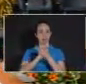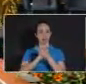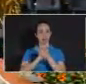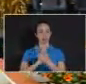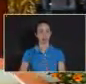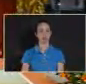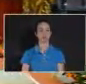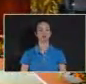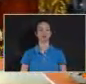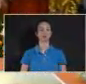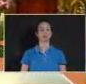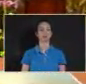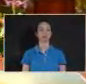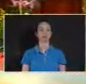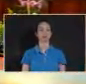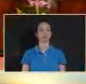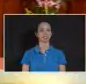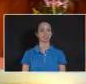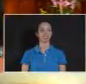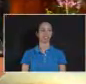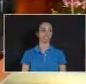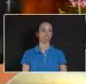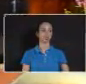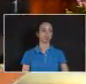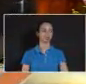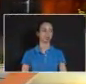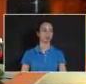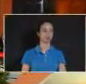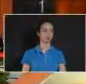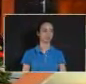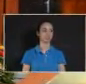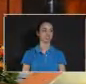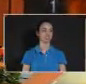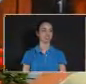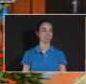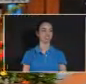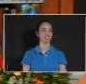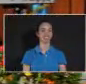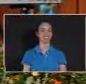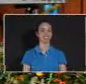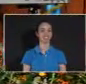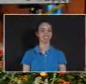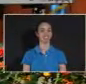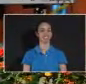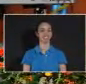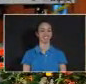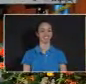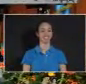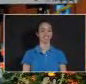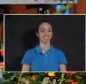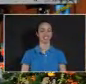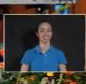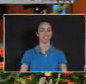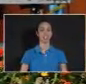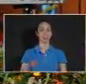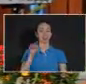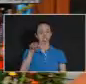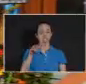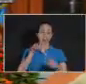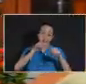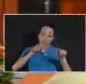Ahora, yo quiero que en este momento usted analice, por favor. Analícelo. Eso le dio a este mi